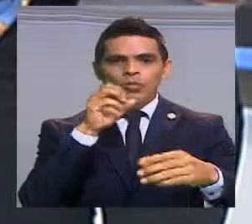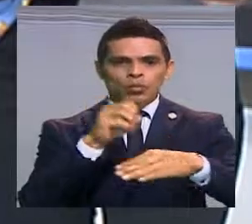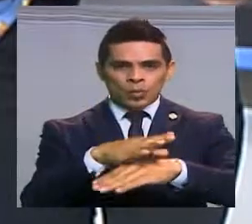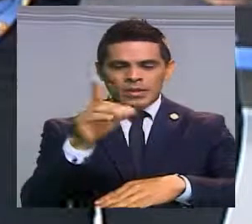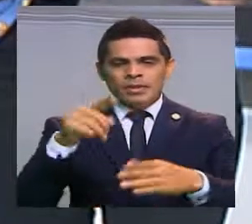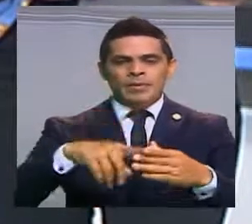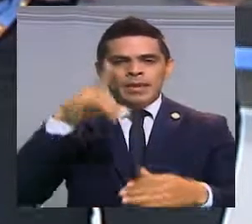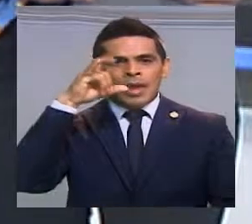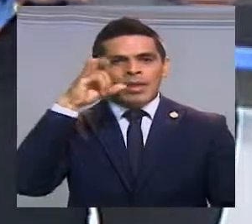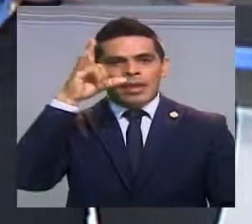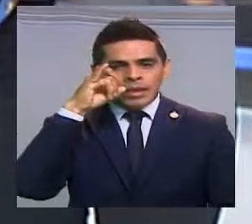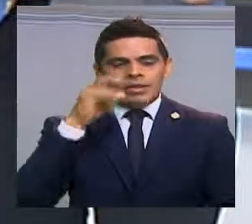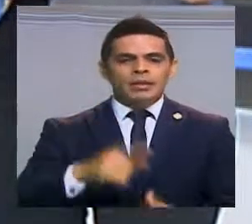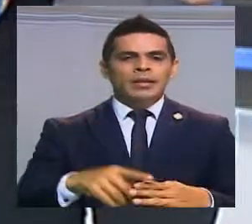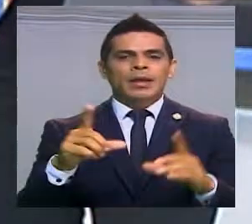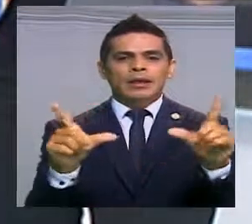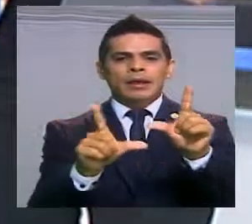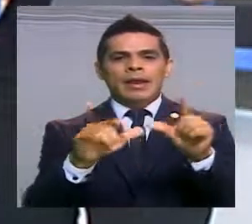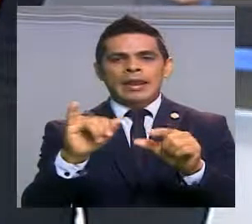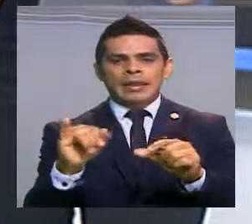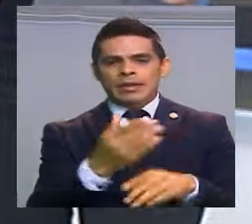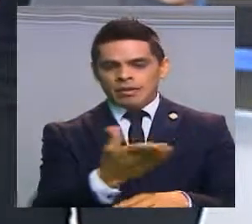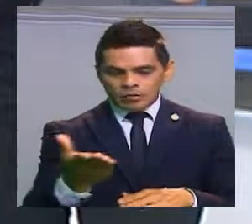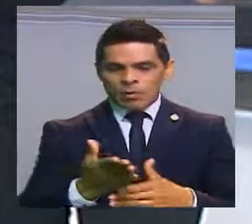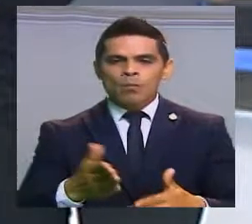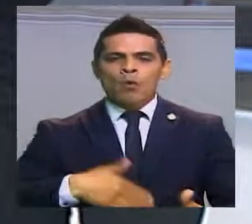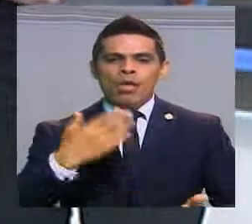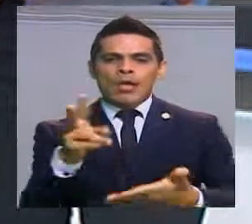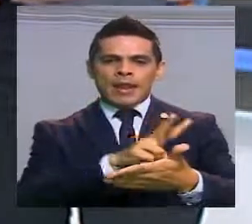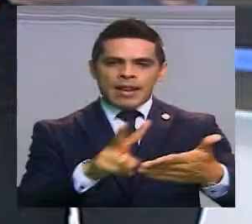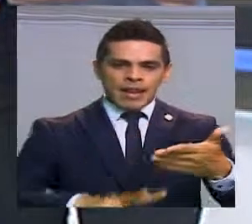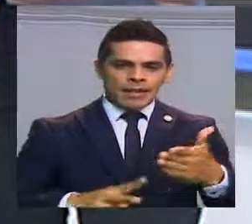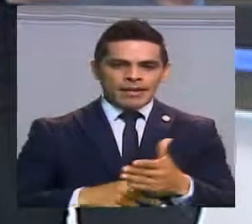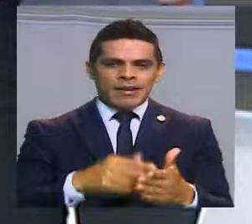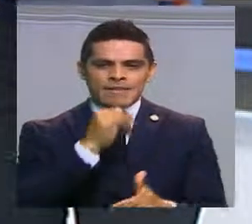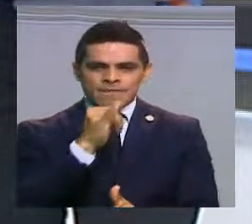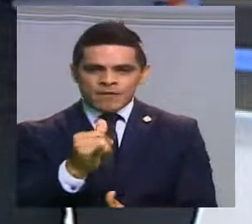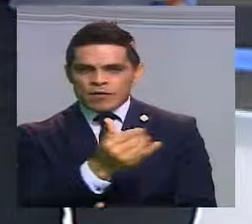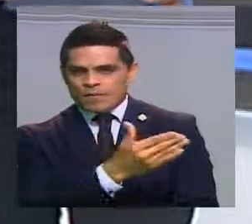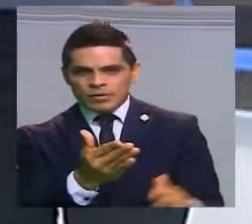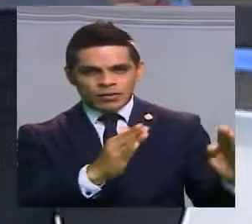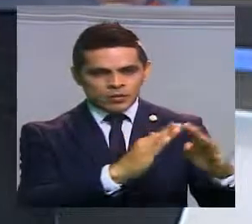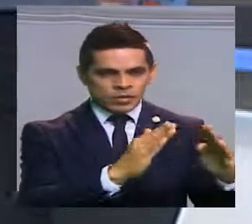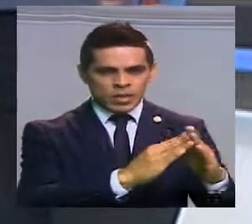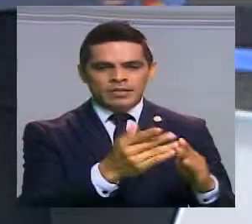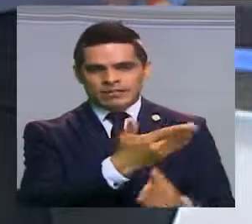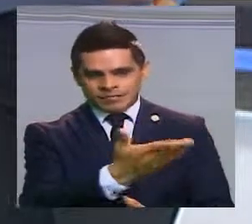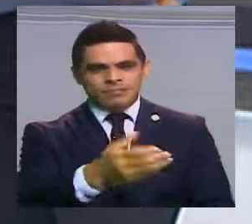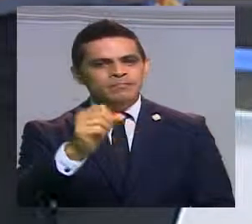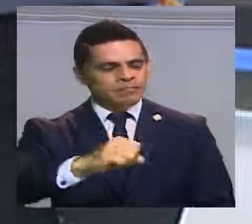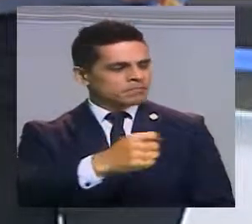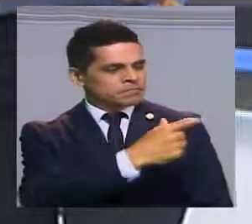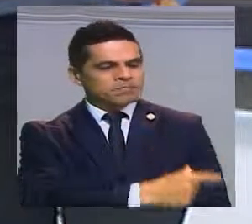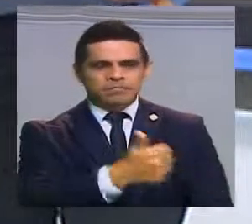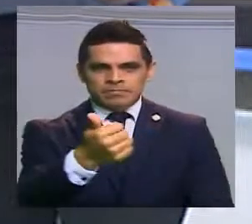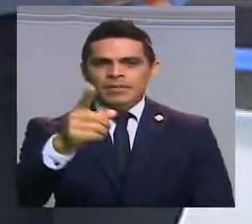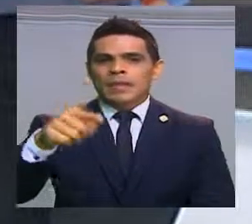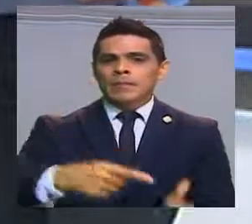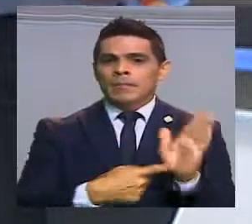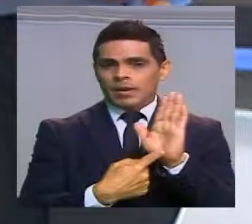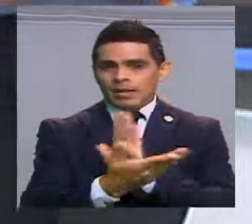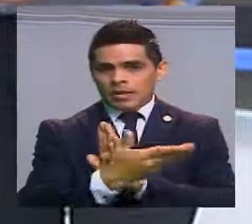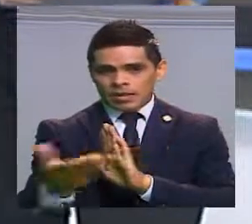Instagram, @noticiascanali, y así ampliar las informaciones que con mucho gusto les llevamos a sus hogares cada día. ¿No es así, Zahir? Así es, también está disponible